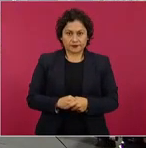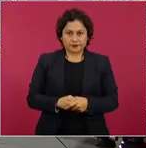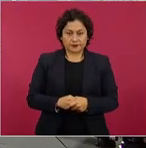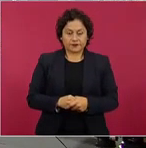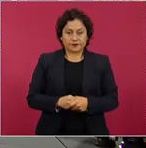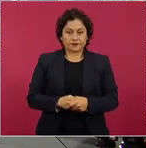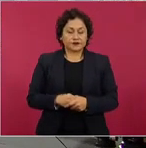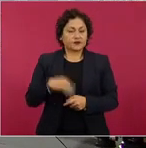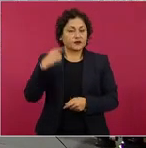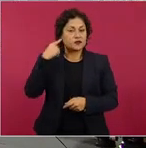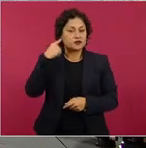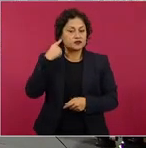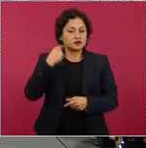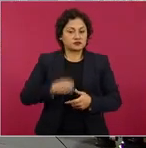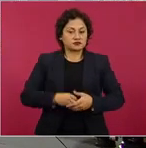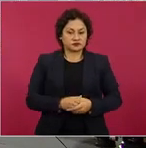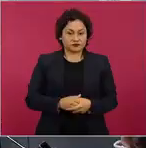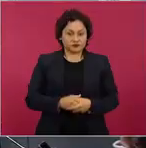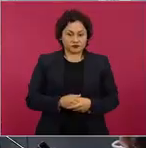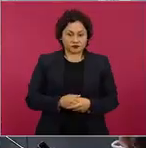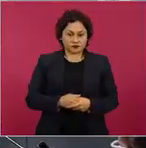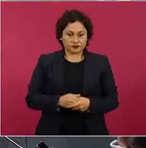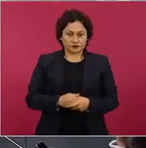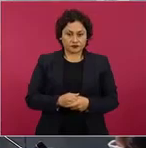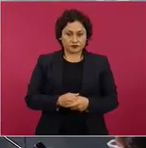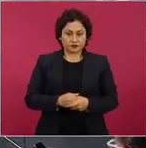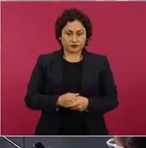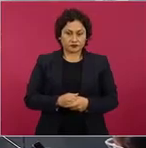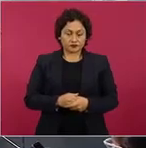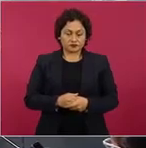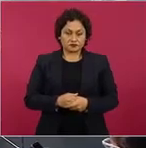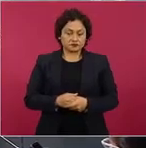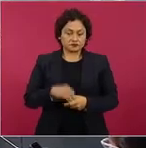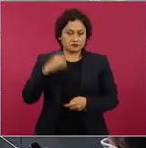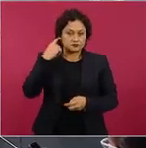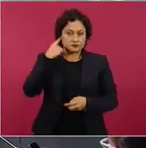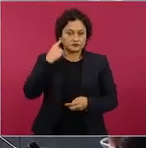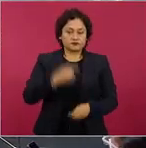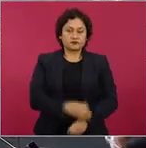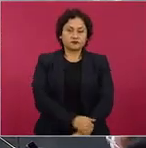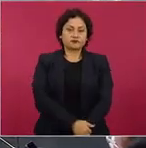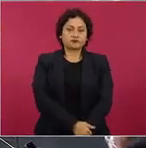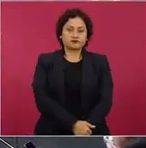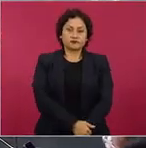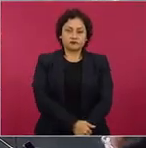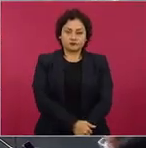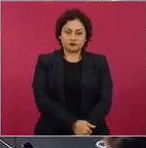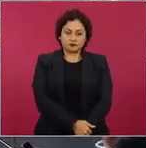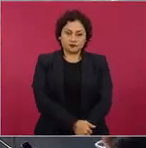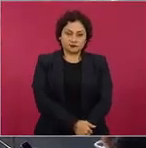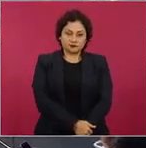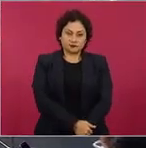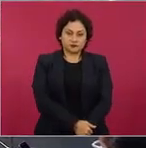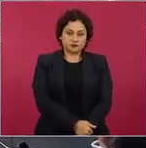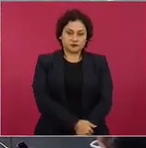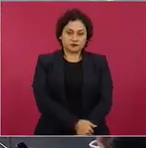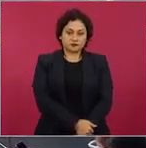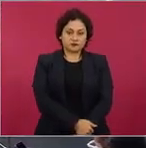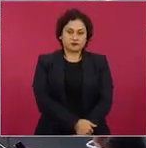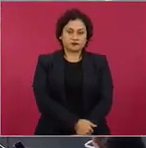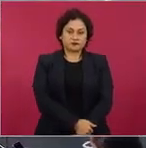Se comenta que va a haber personas latinoamericanas, aparte de mexicanas, en ese avión de regreso.